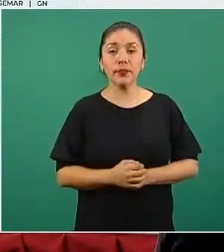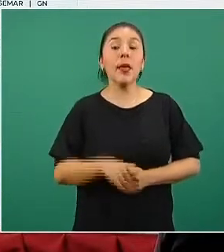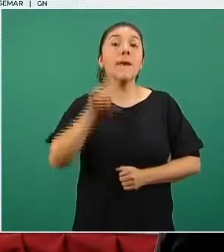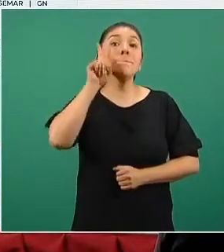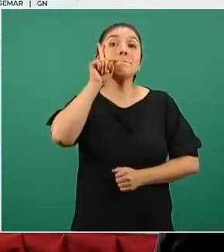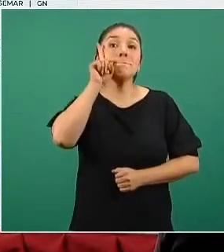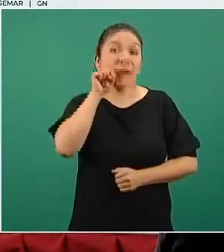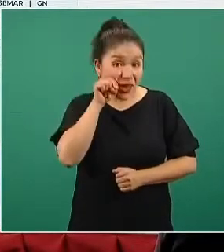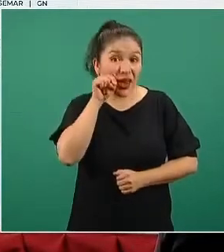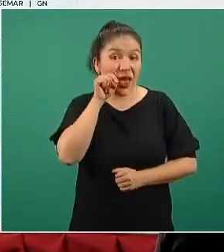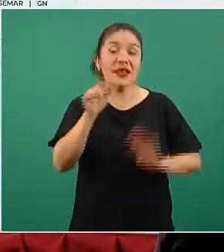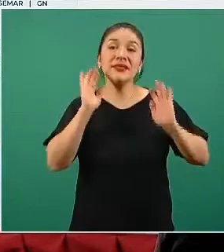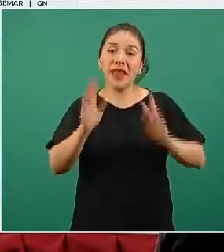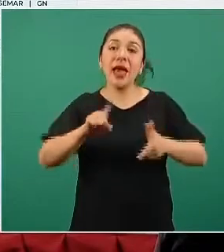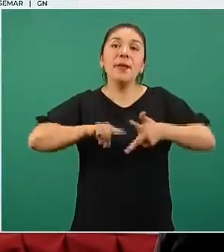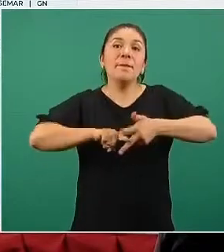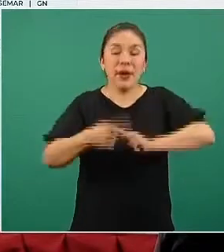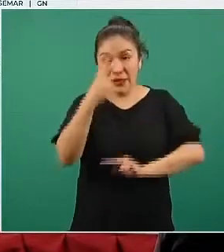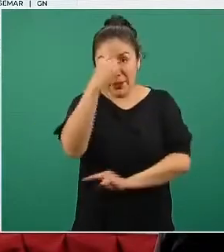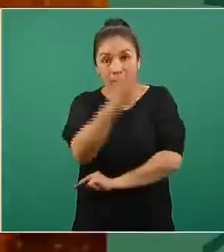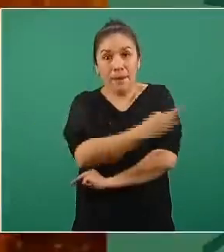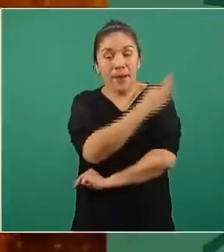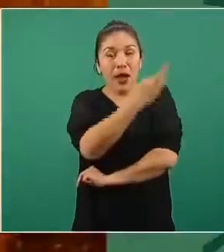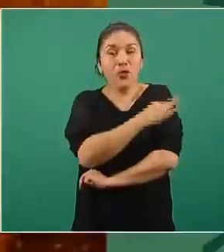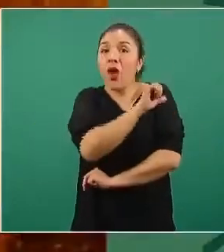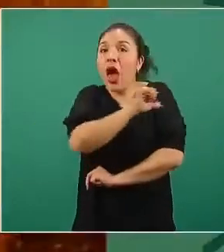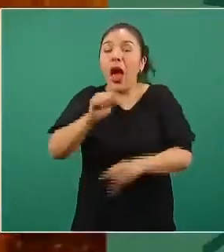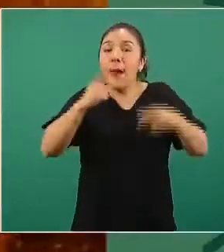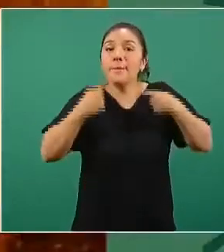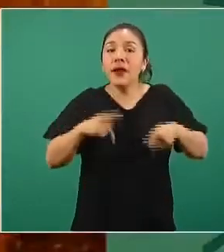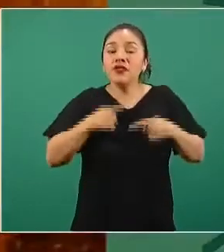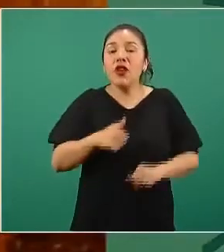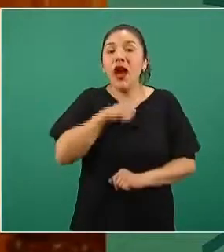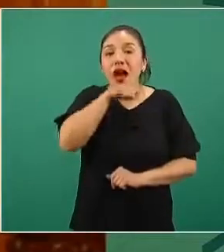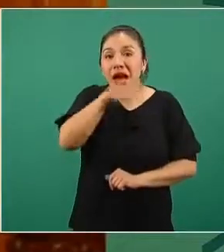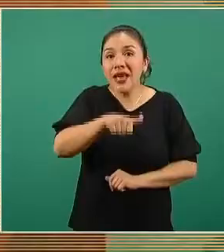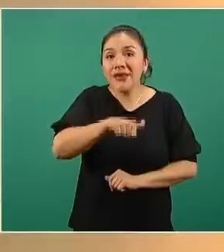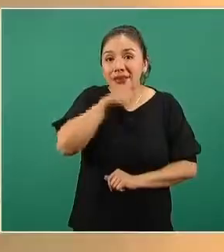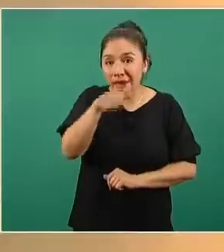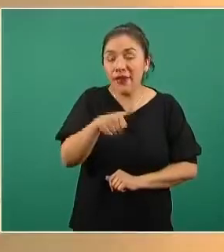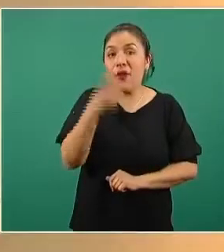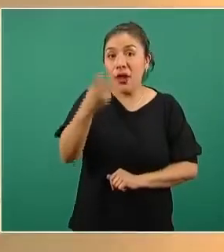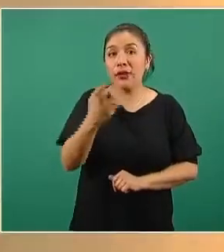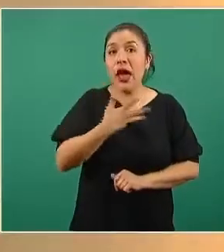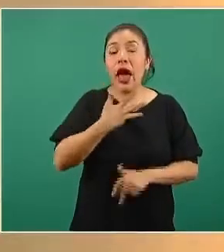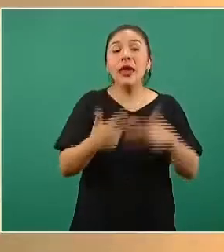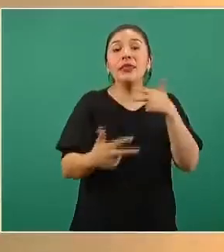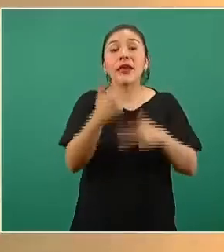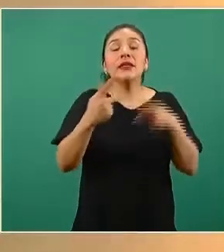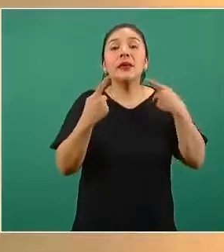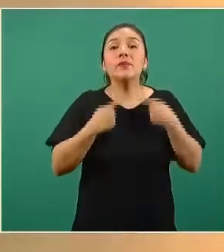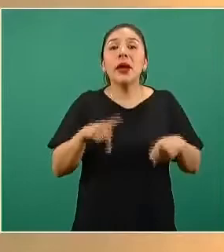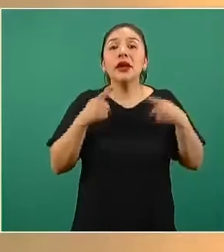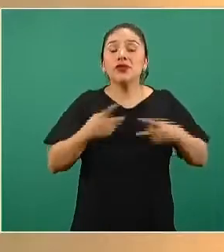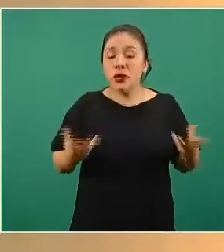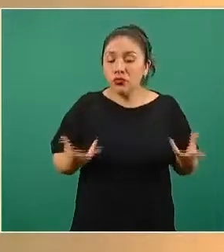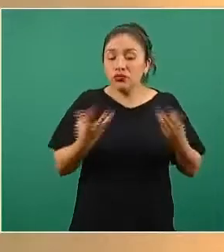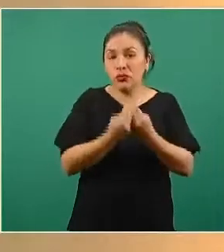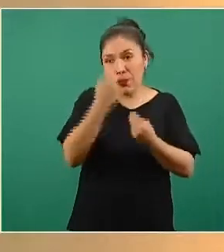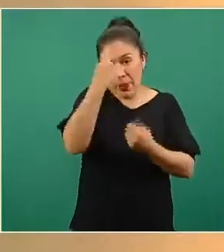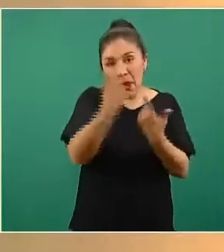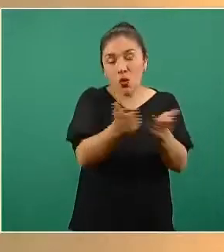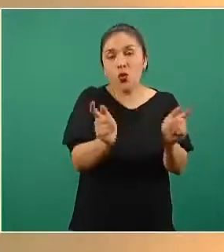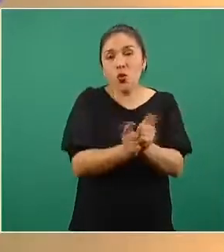Mañana empieza la aplicación de la vacuna a personas adultas mayores. Son 13 las personas que integran estas brigadas